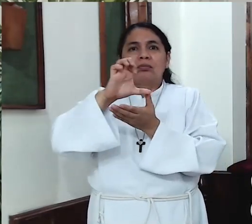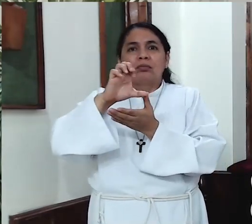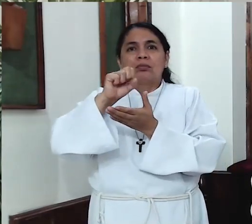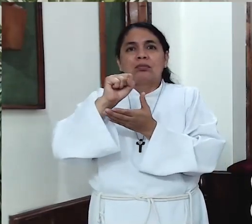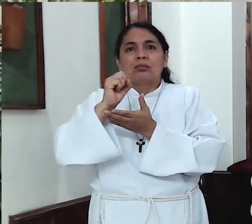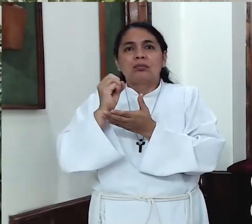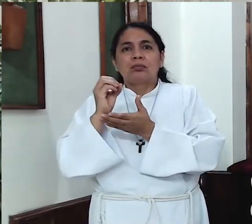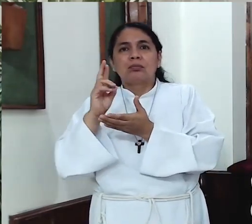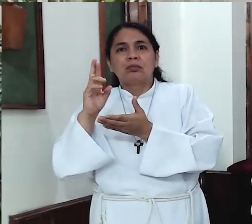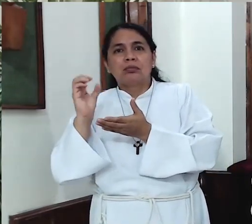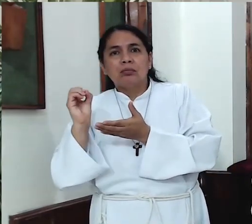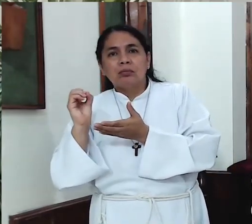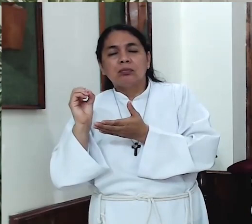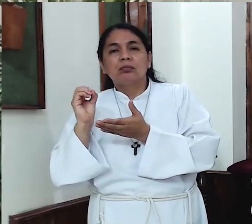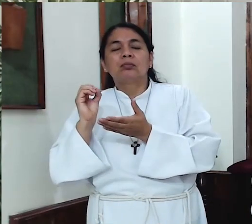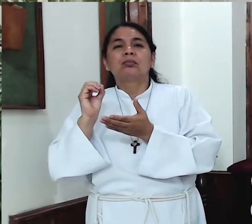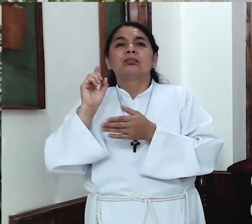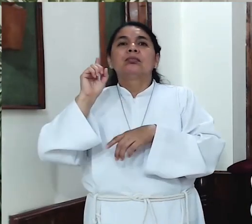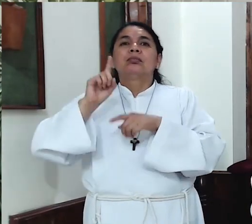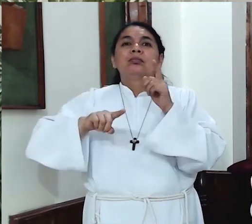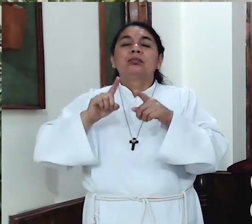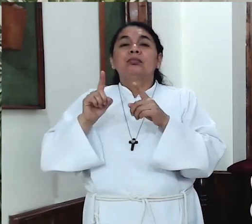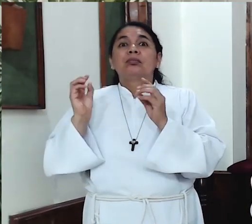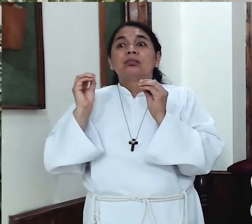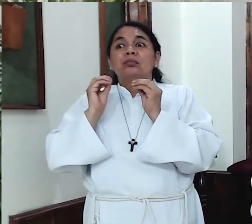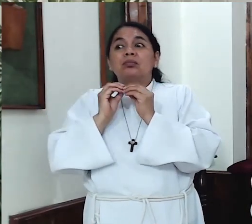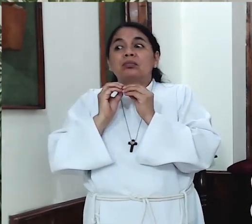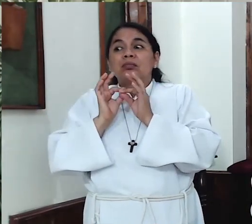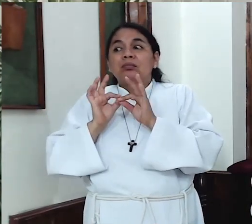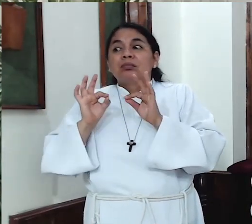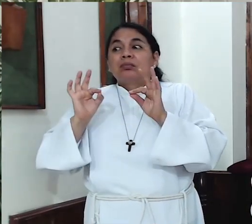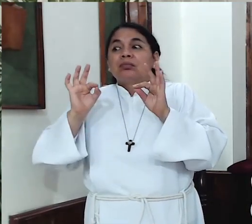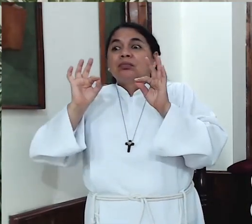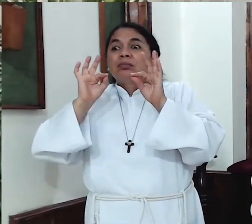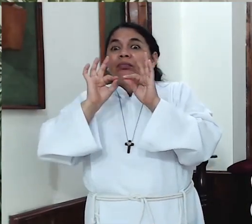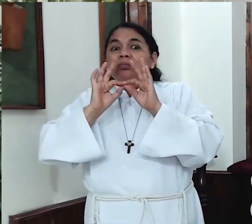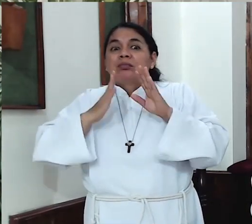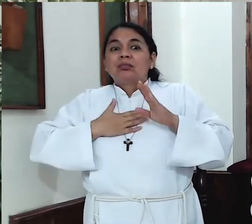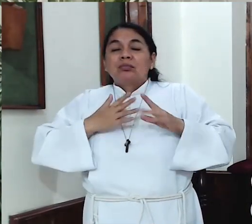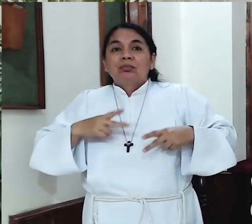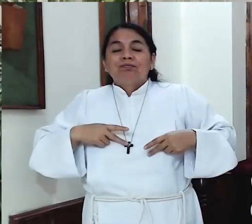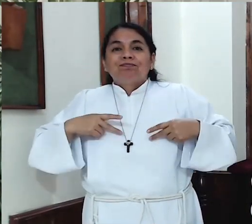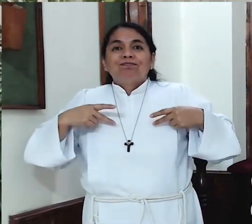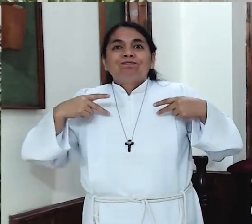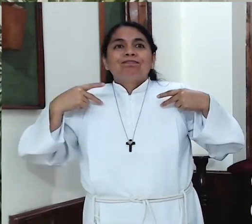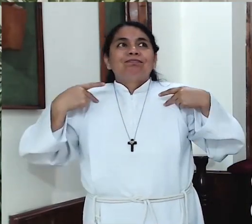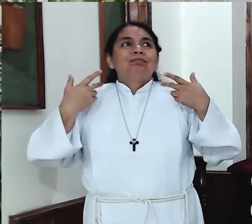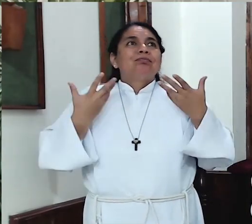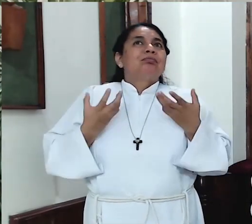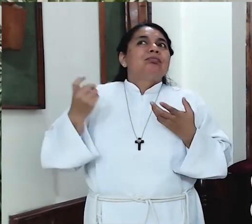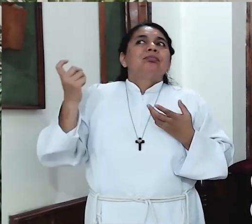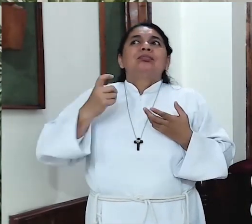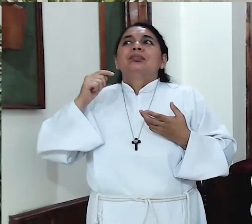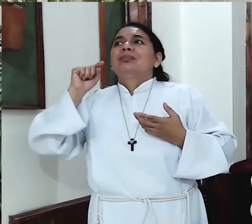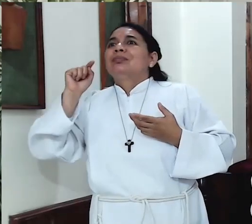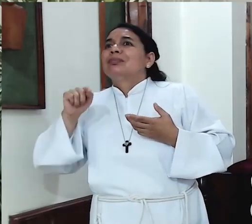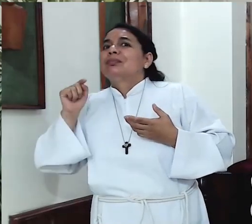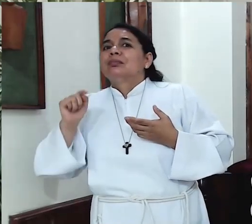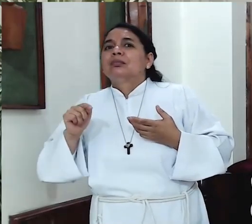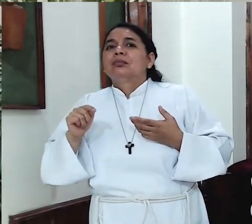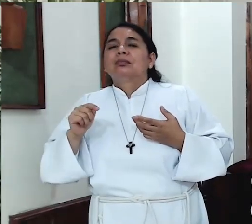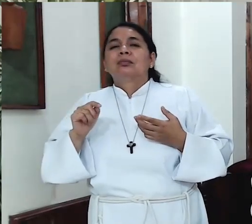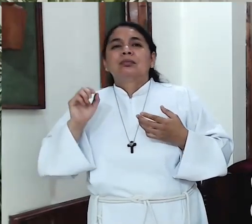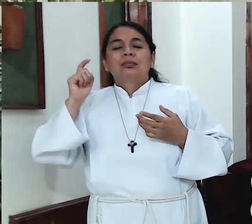aquello que da sentido, la razón de nuestra existencia, aquello por lo que